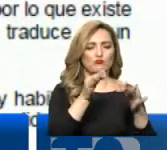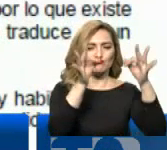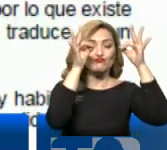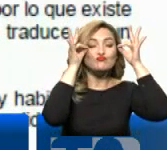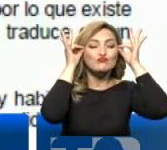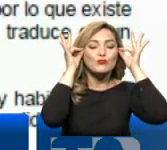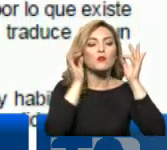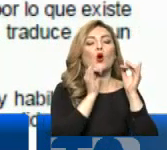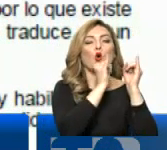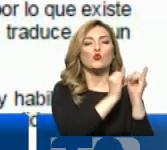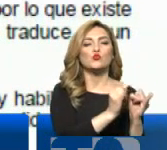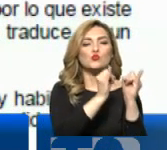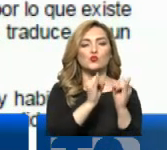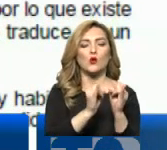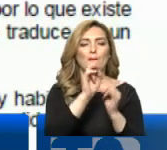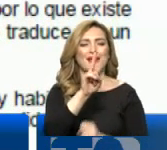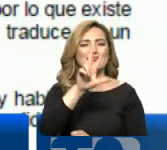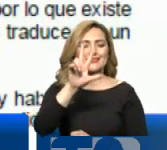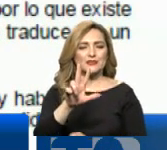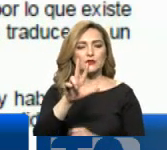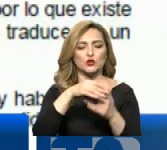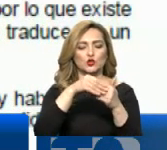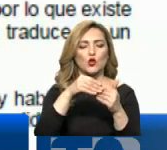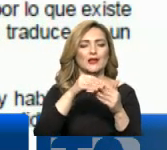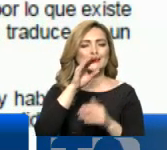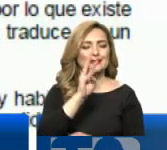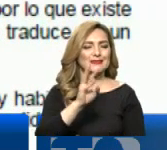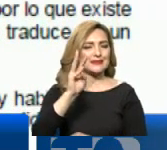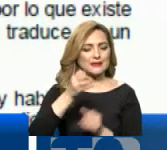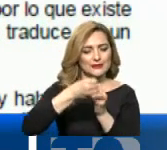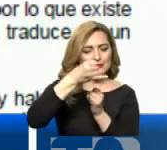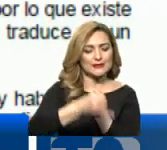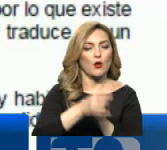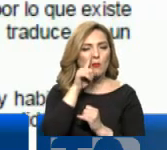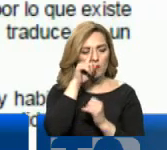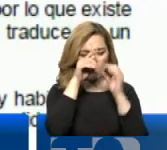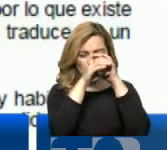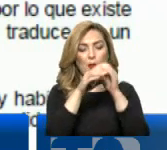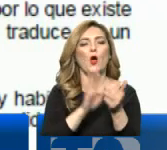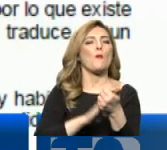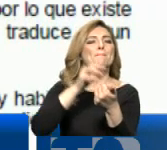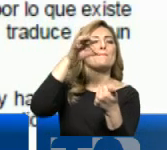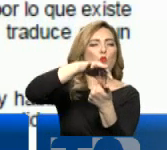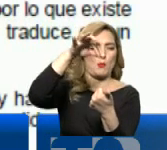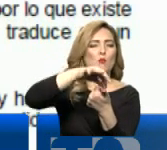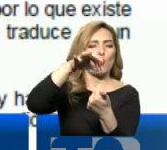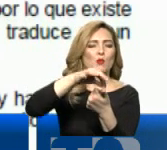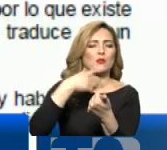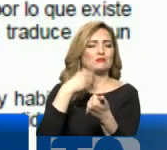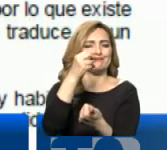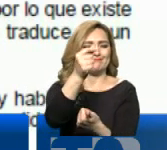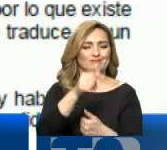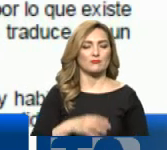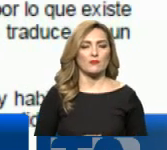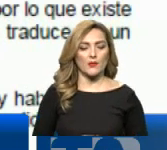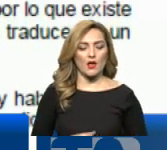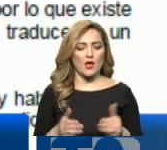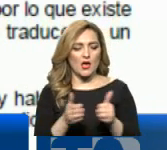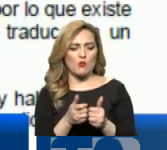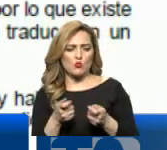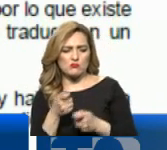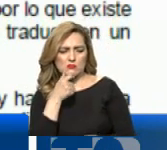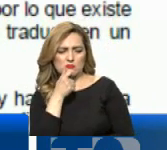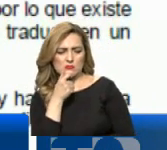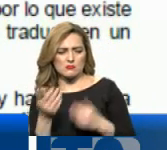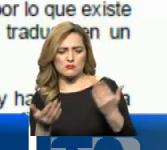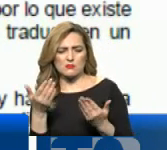y $23.16 por cada prueba rápida, mientras que el equipo de control determinó que los mismos insumos tienen un valor de